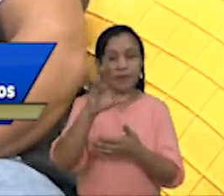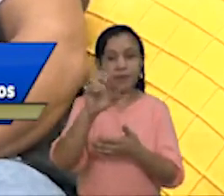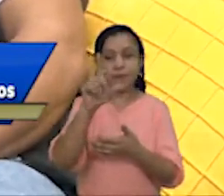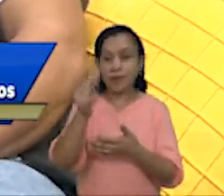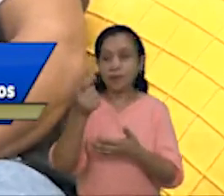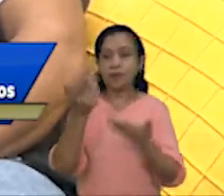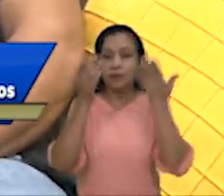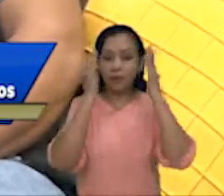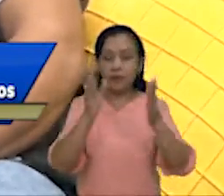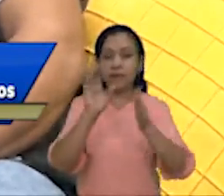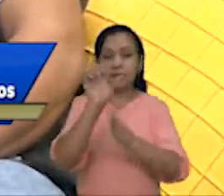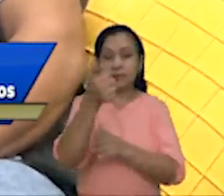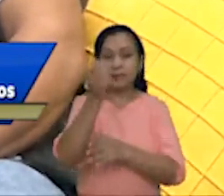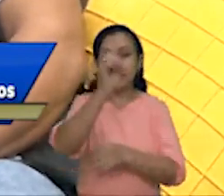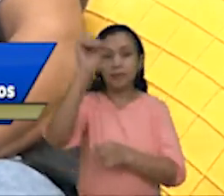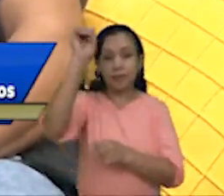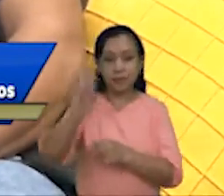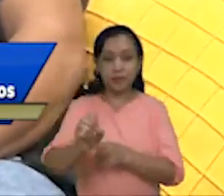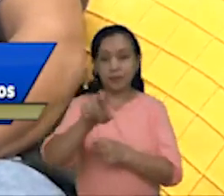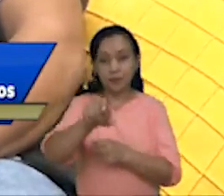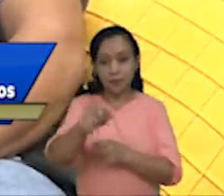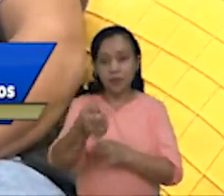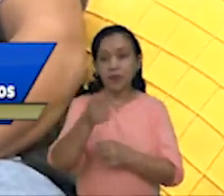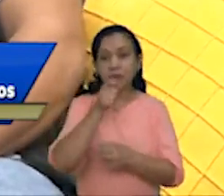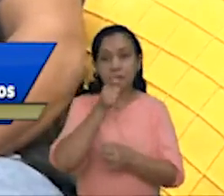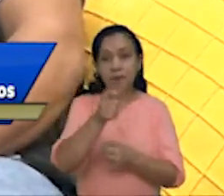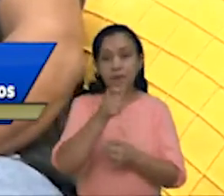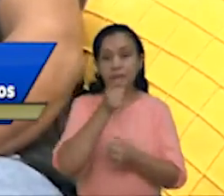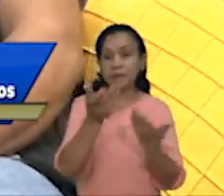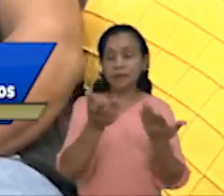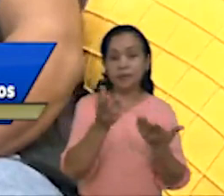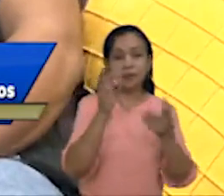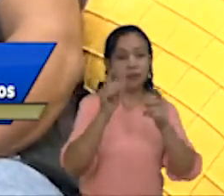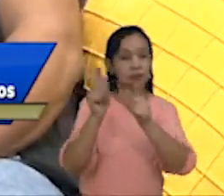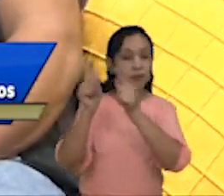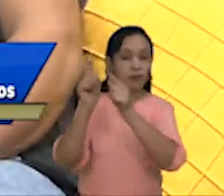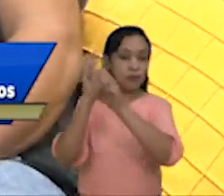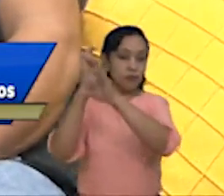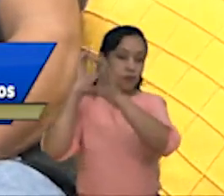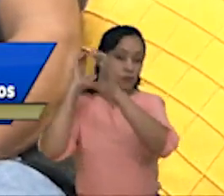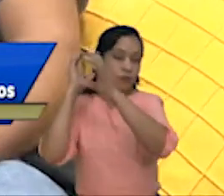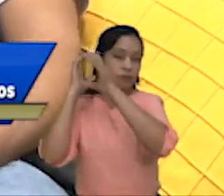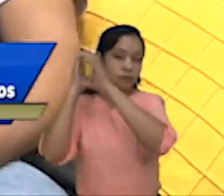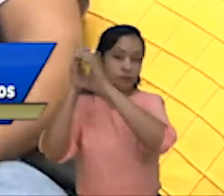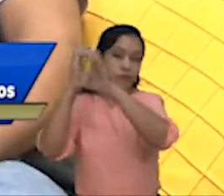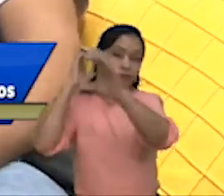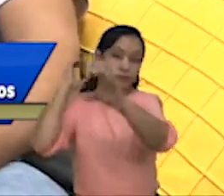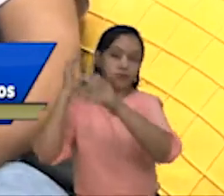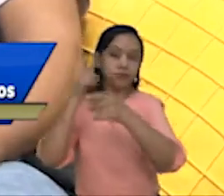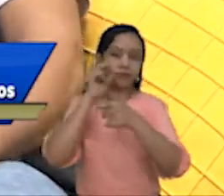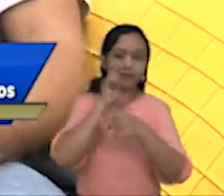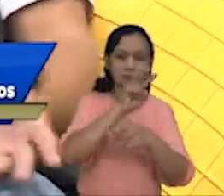hacíamos cobertura del 6% o hacíamos la cobertura con los transportistas, y entonces veíamos un